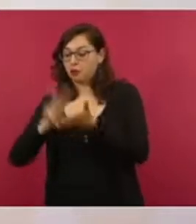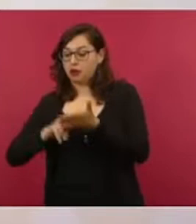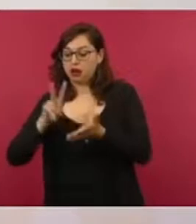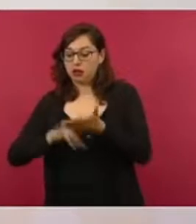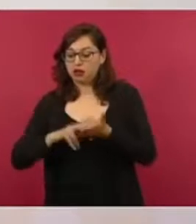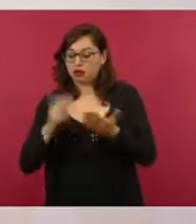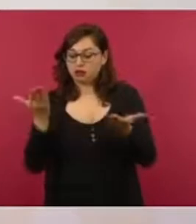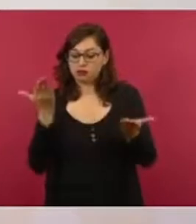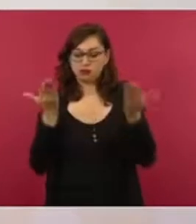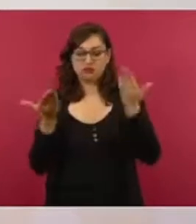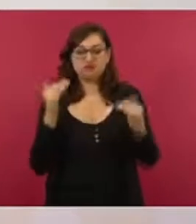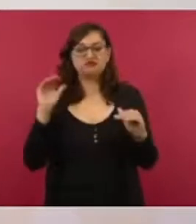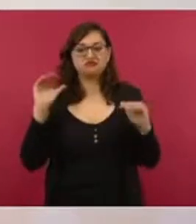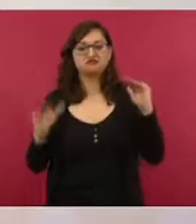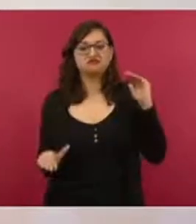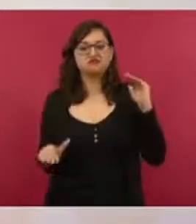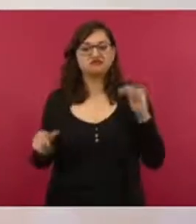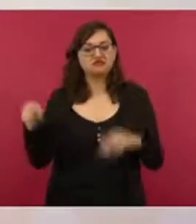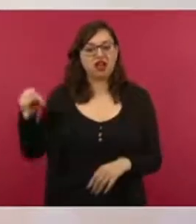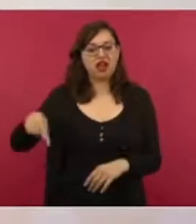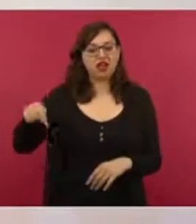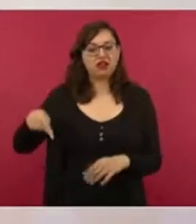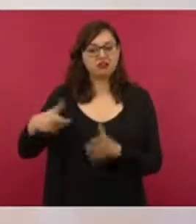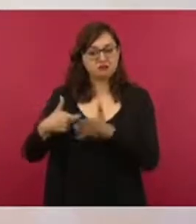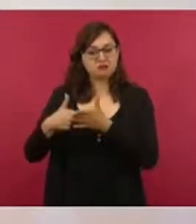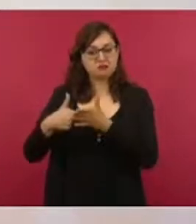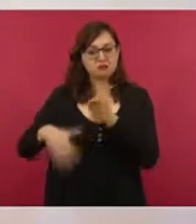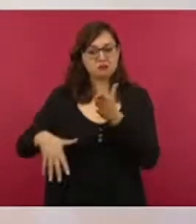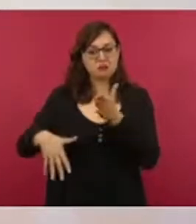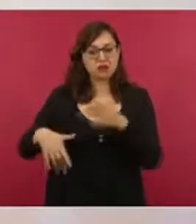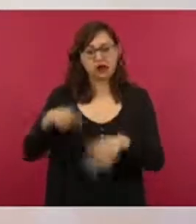Pero ellos quieren, los que están